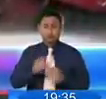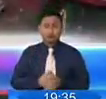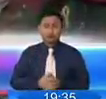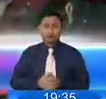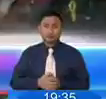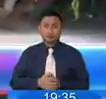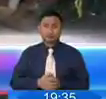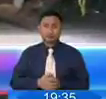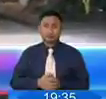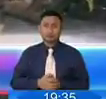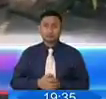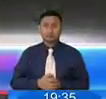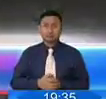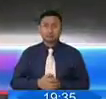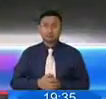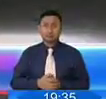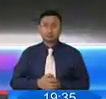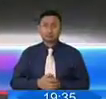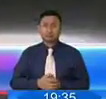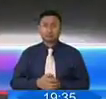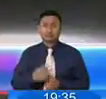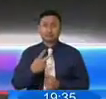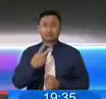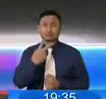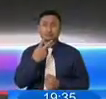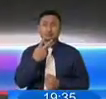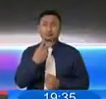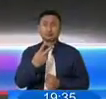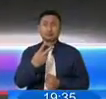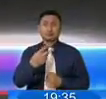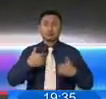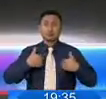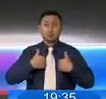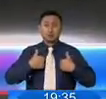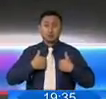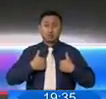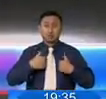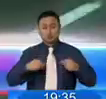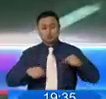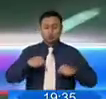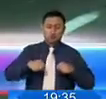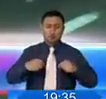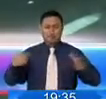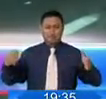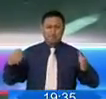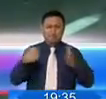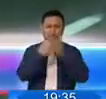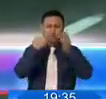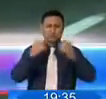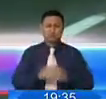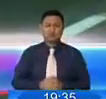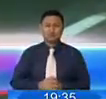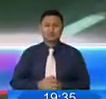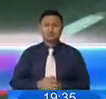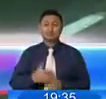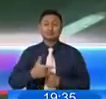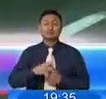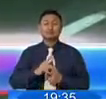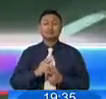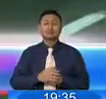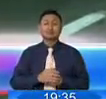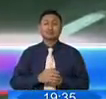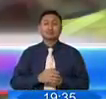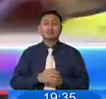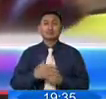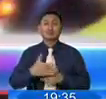impactado a 12 movientes que atravesaban la oscura vía en el kilómetro 54 a la altura de la comuna Buenos Aires, en la vía